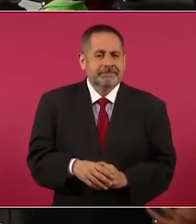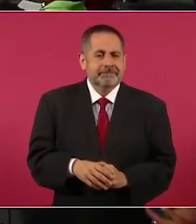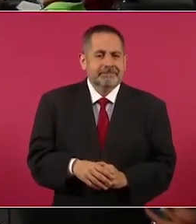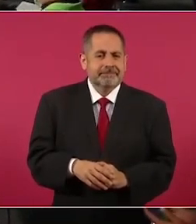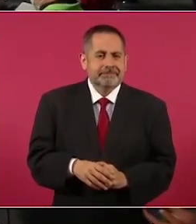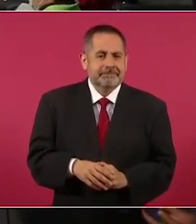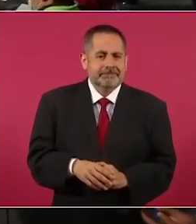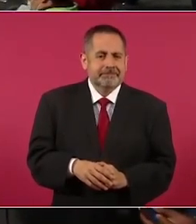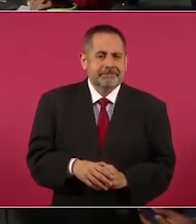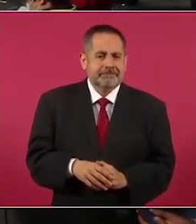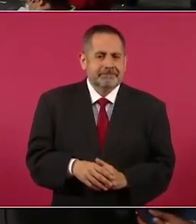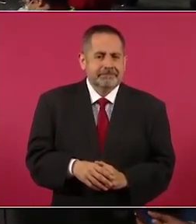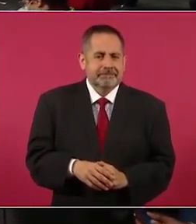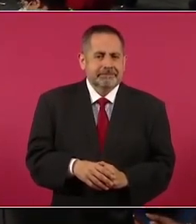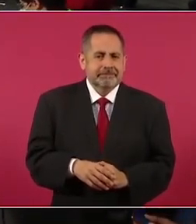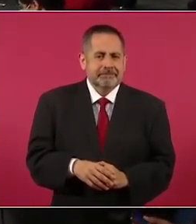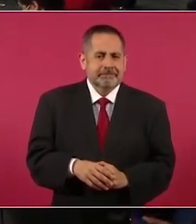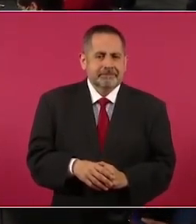No hay